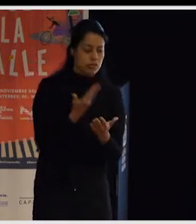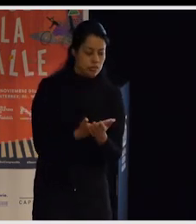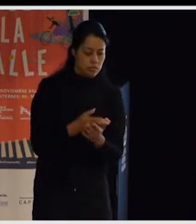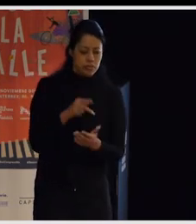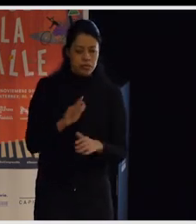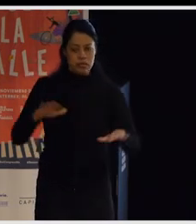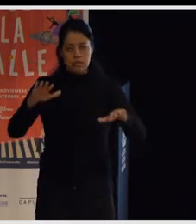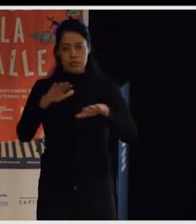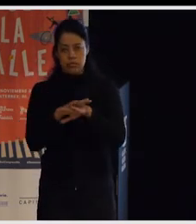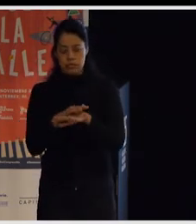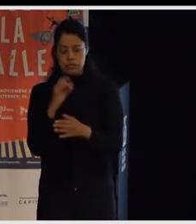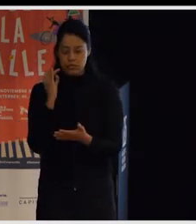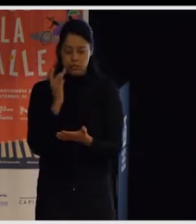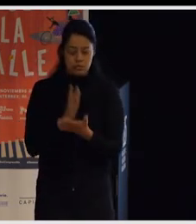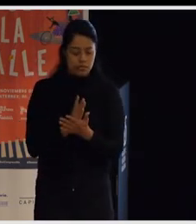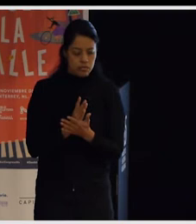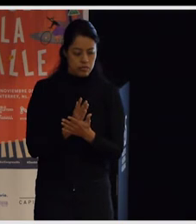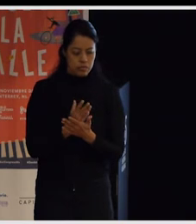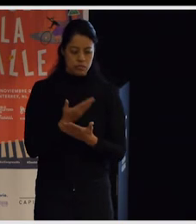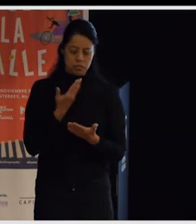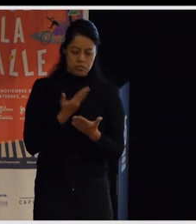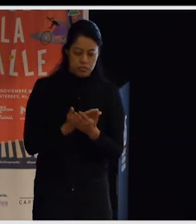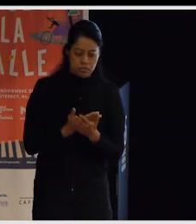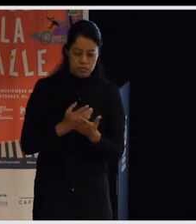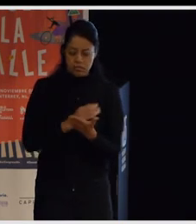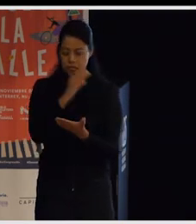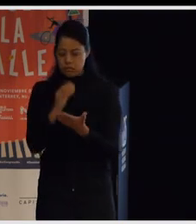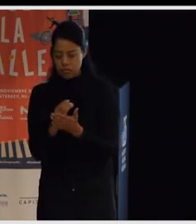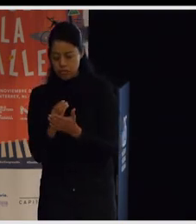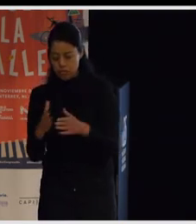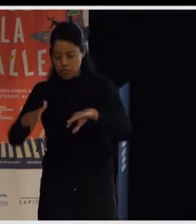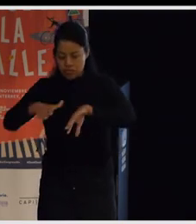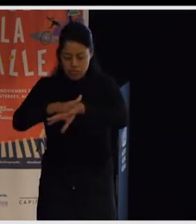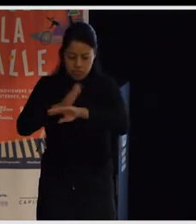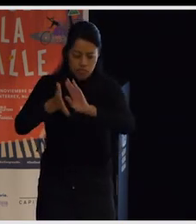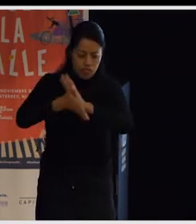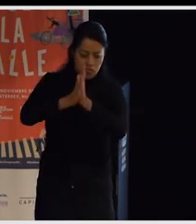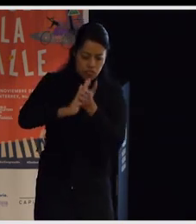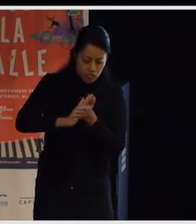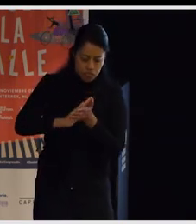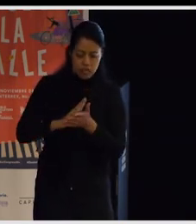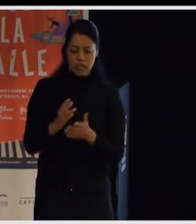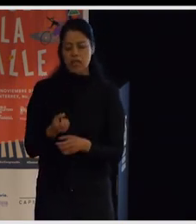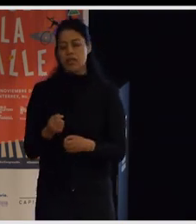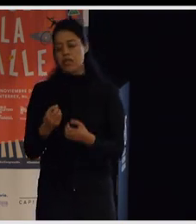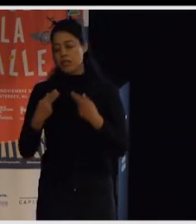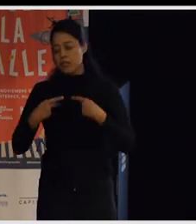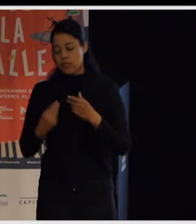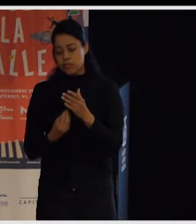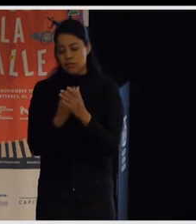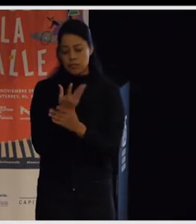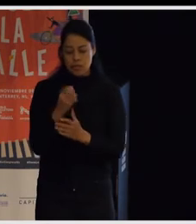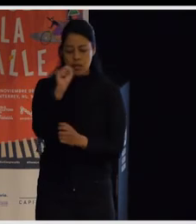eran como de descanso y la ciudad empieza a transformarse no llega gente nueva a sus casas de fin de semana nuestras avenidas